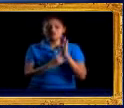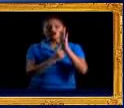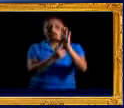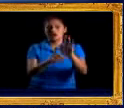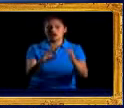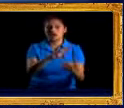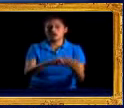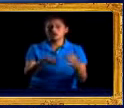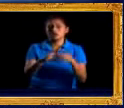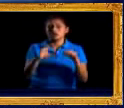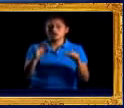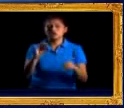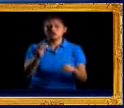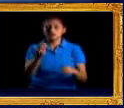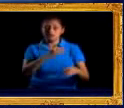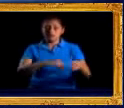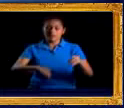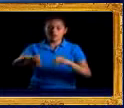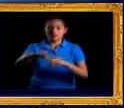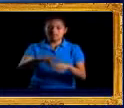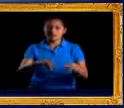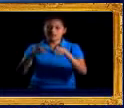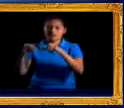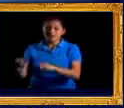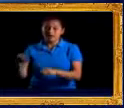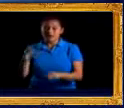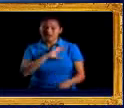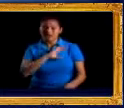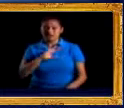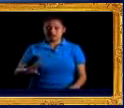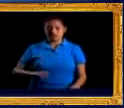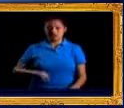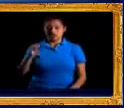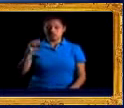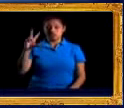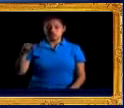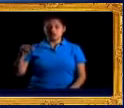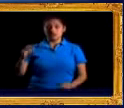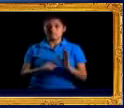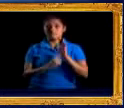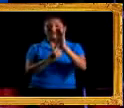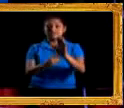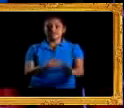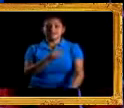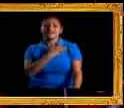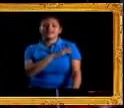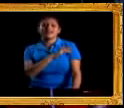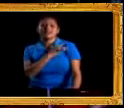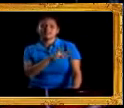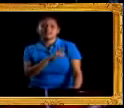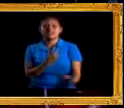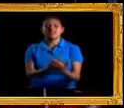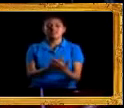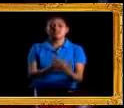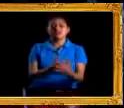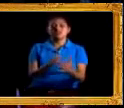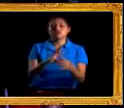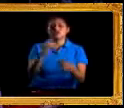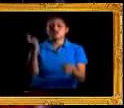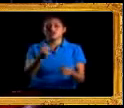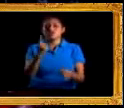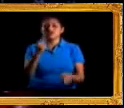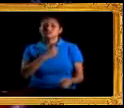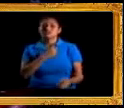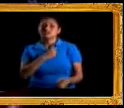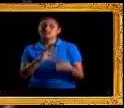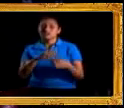nuestro Señor Jesucristo, sino que le muestra los imperios y las riquezas de este mundo. Ahora voy a avanzar un poquito